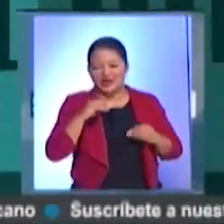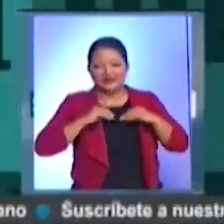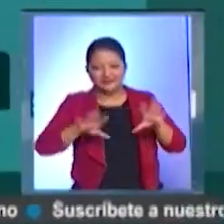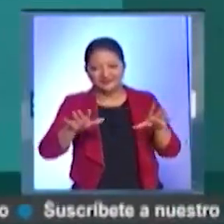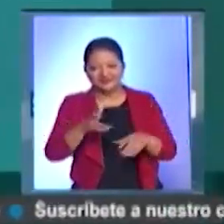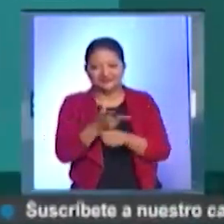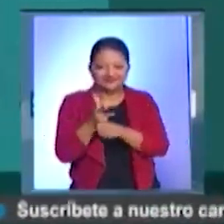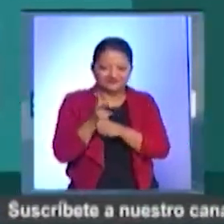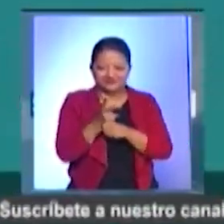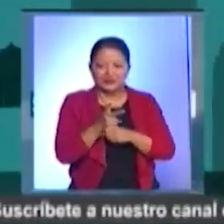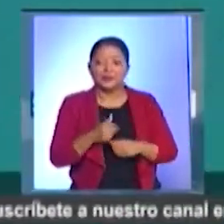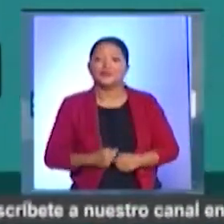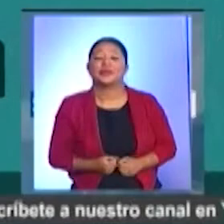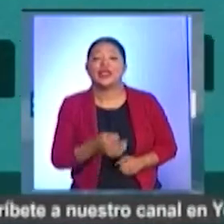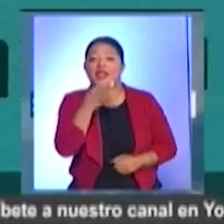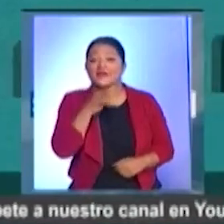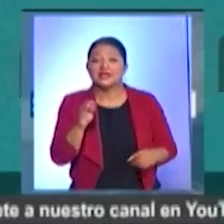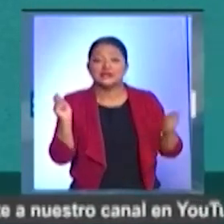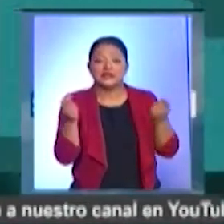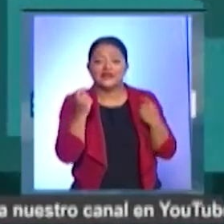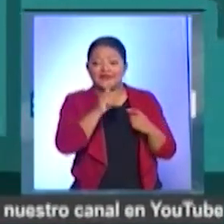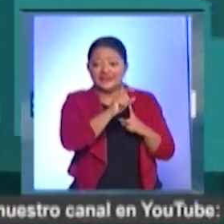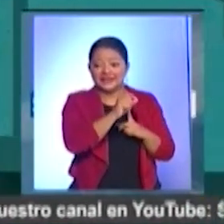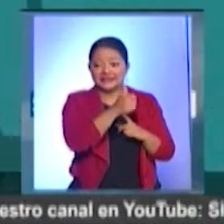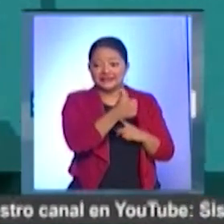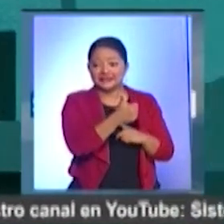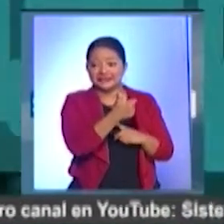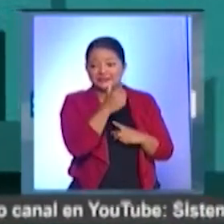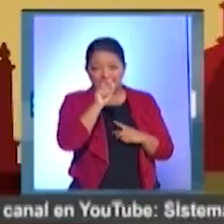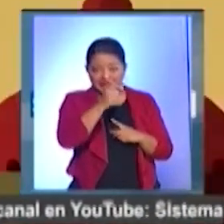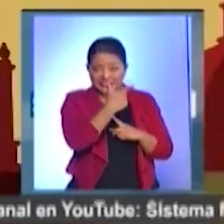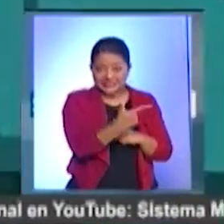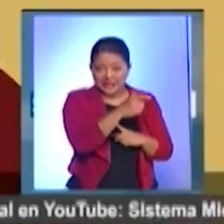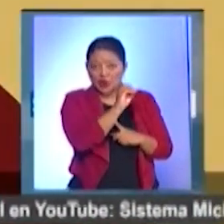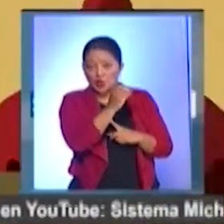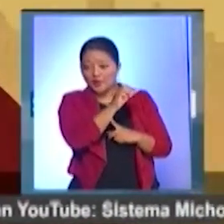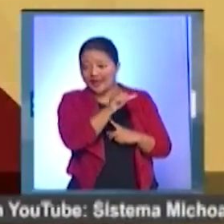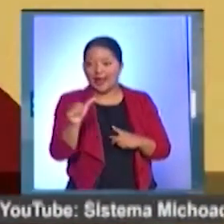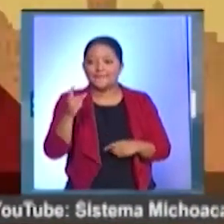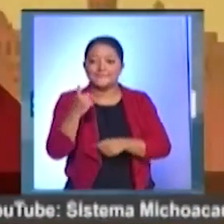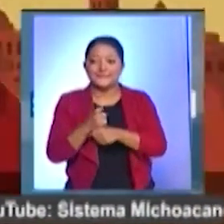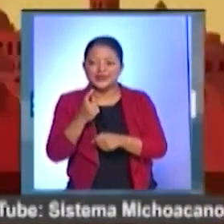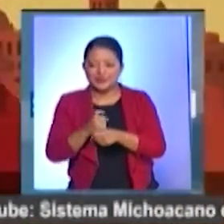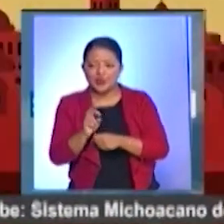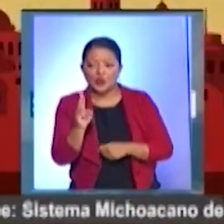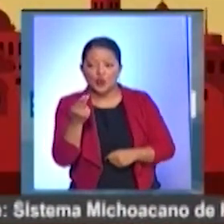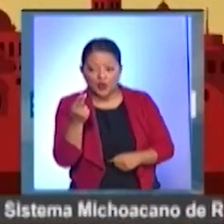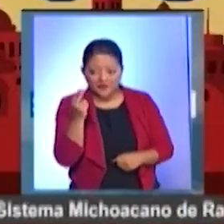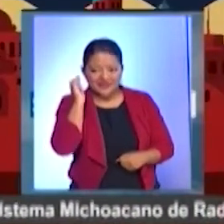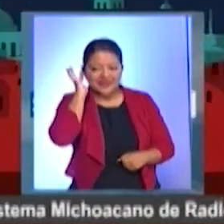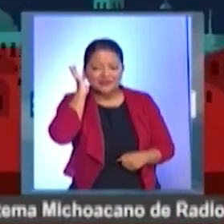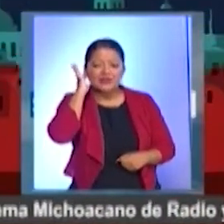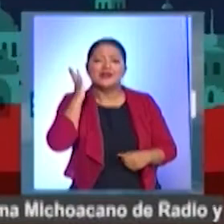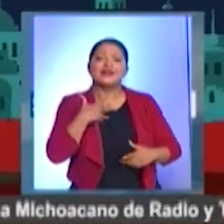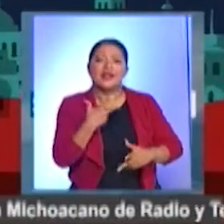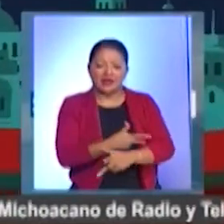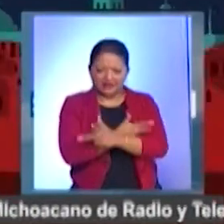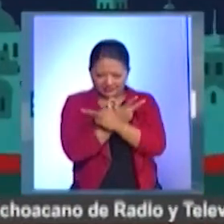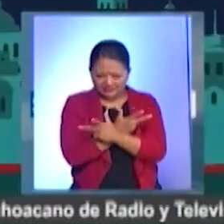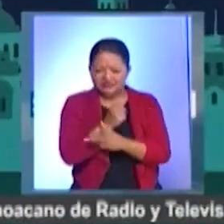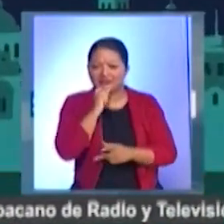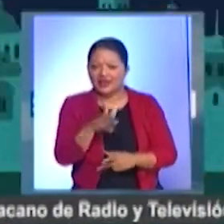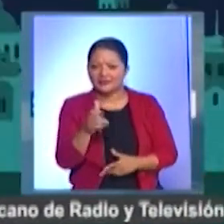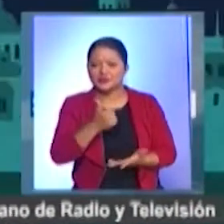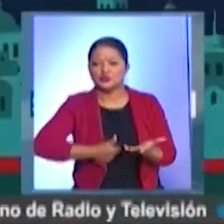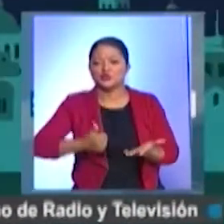el festival que se realizará del 27 de octubre al primero de noviembre tendrá modalidad híbrida de con funciones presenciales en la